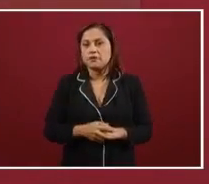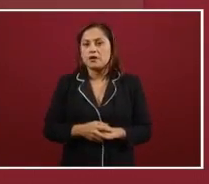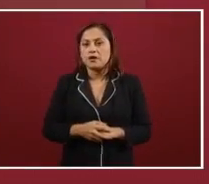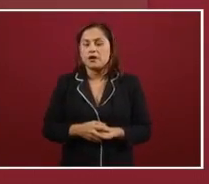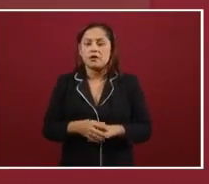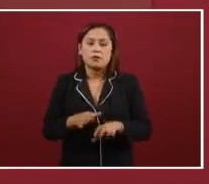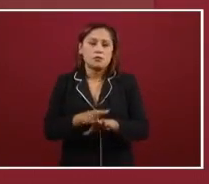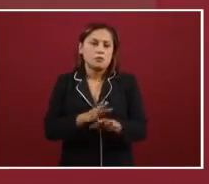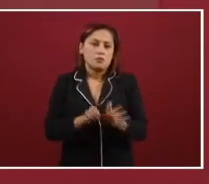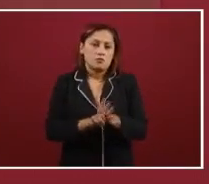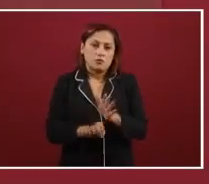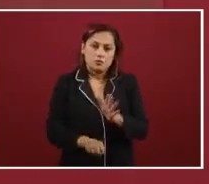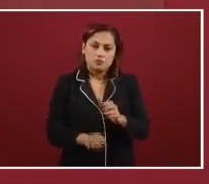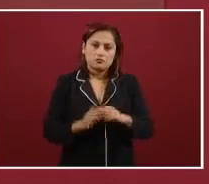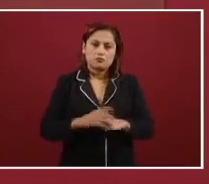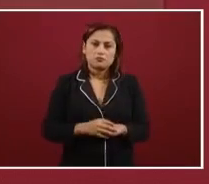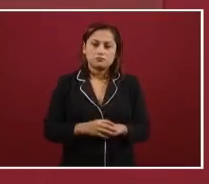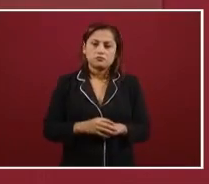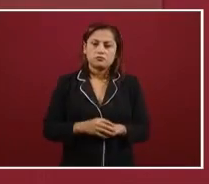restaurantes